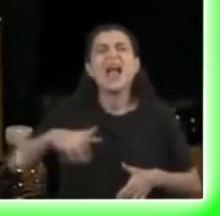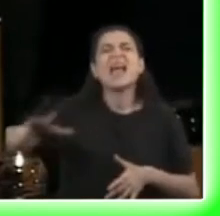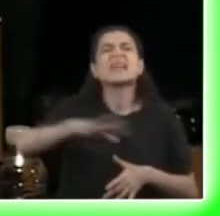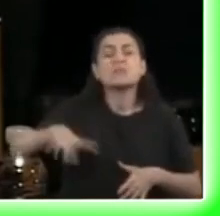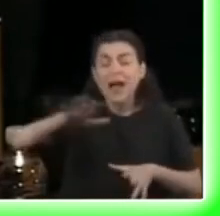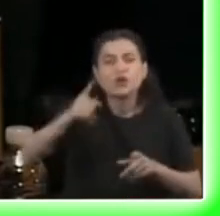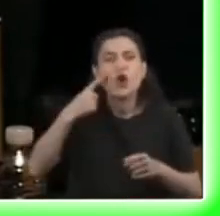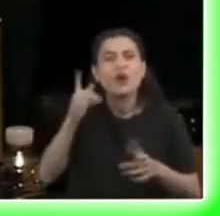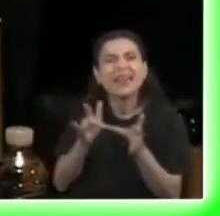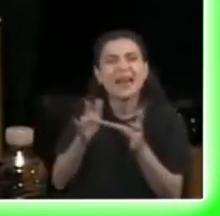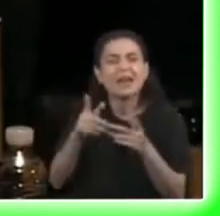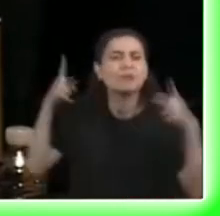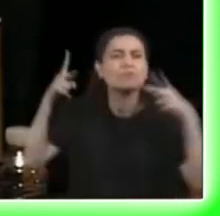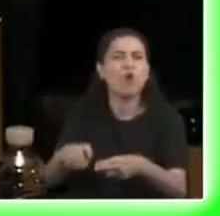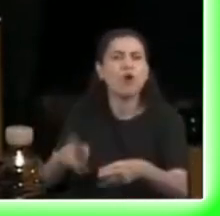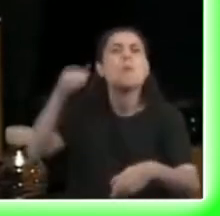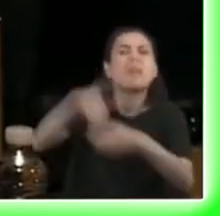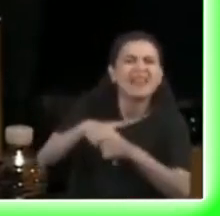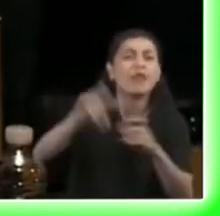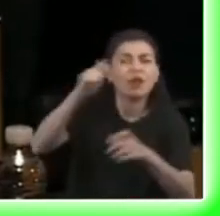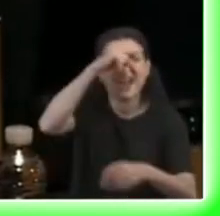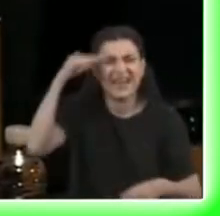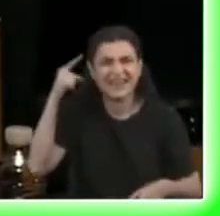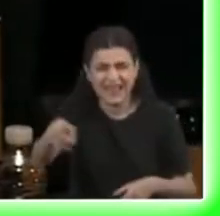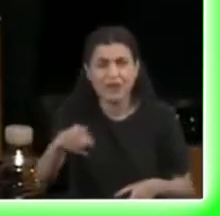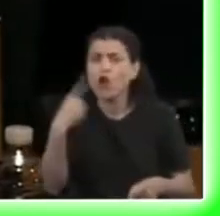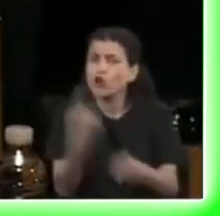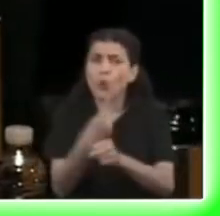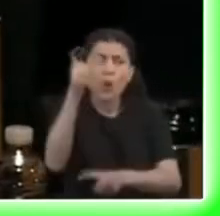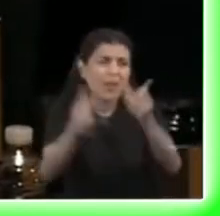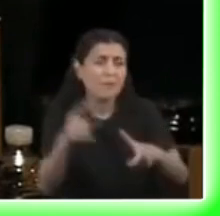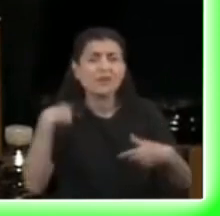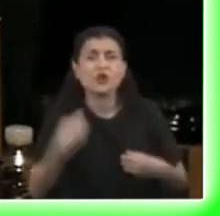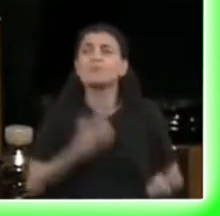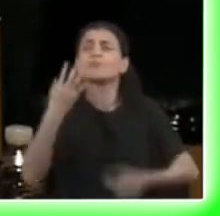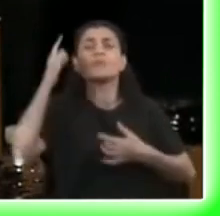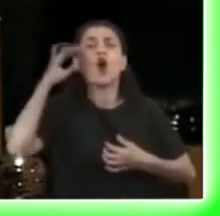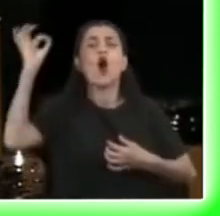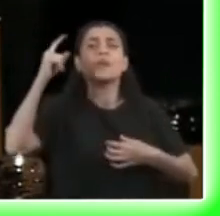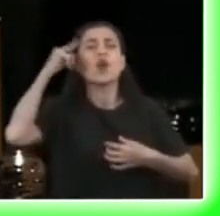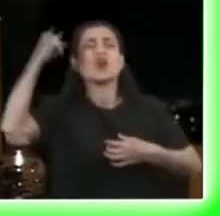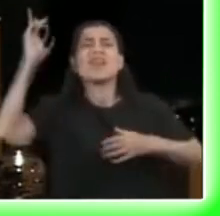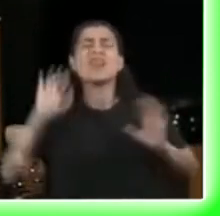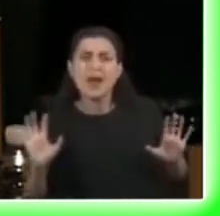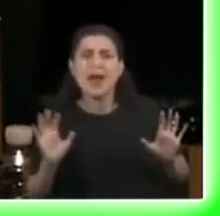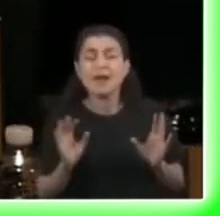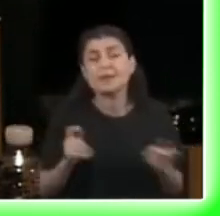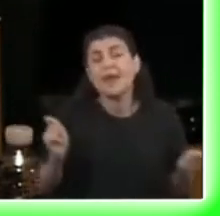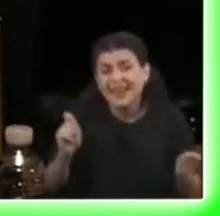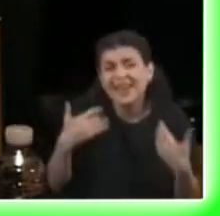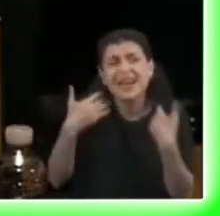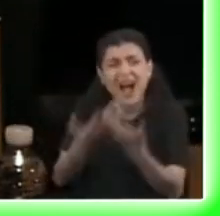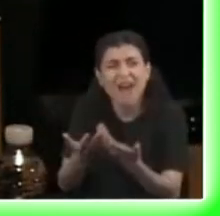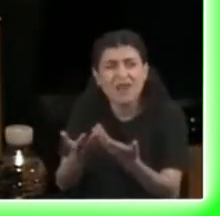ciudadanos intercambian libremente sus ideas. ¿Quién sino un tirano que está equivocado en todo puede avalar semejante acto